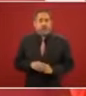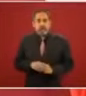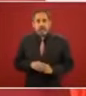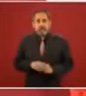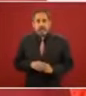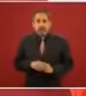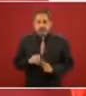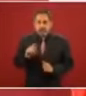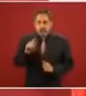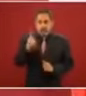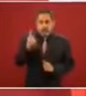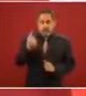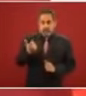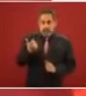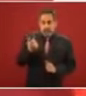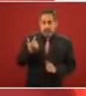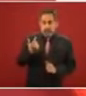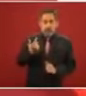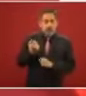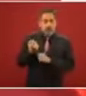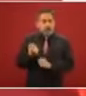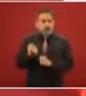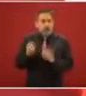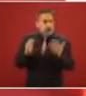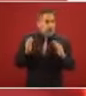el peso con mucha fortaleza